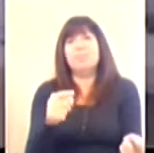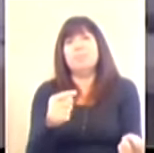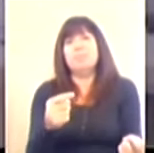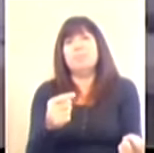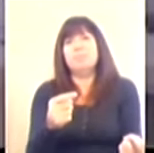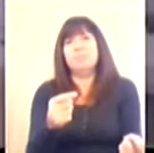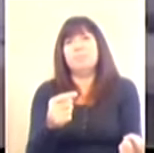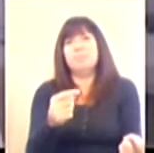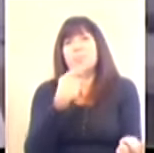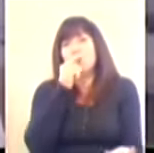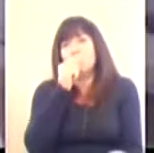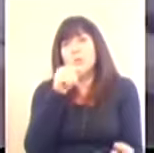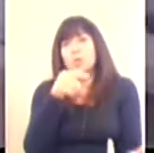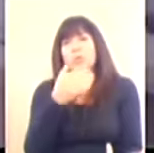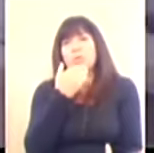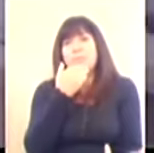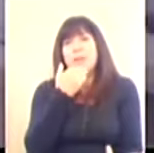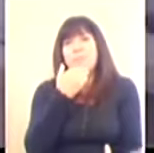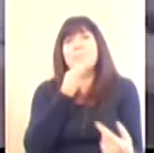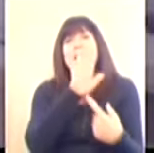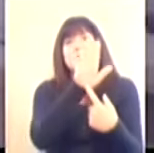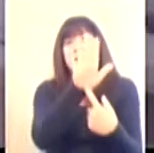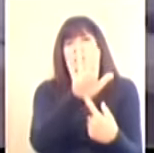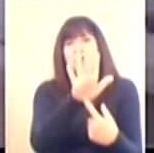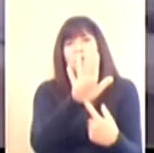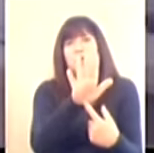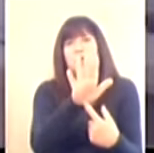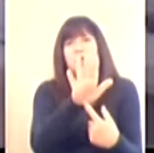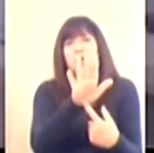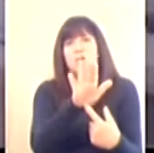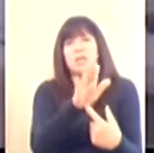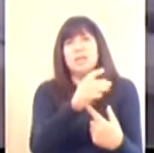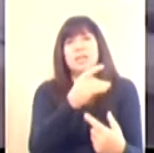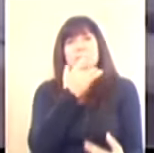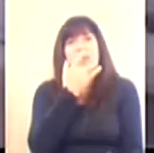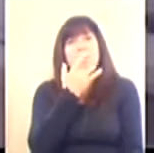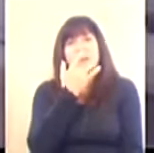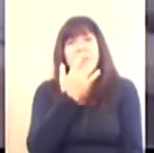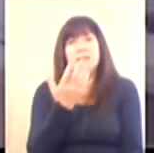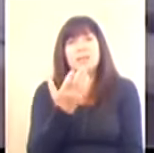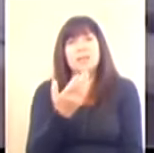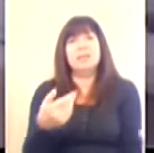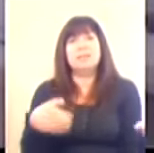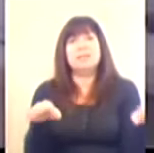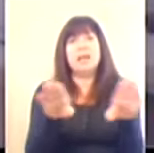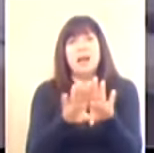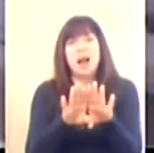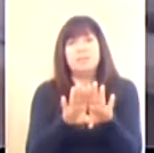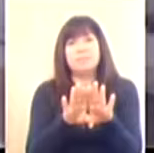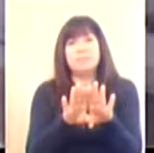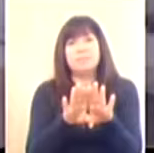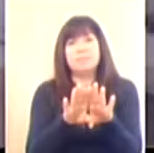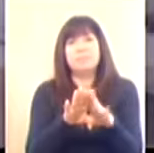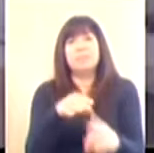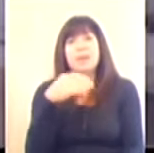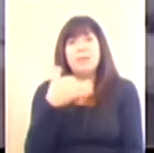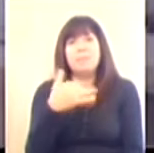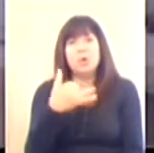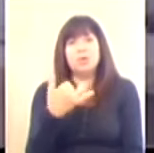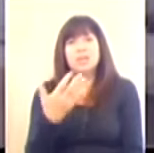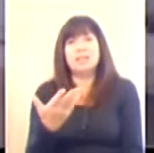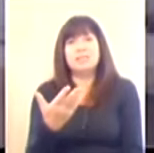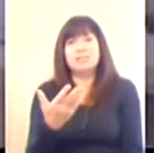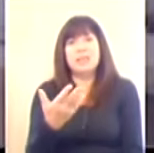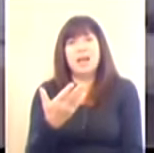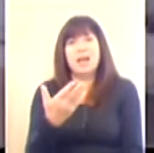disponible la presentación. Y simplemente cerrar con reiterar la importancia que tiene la posibilidad de alinear